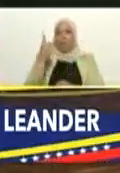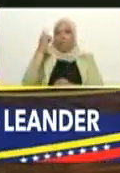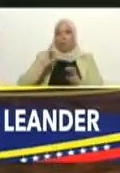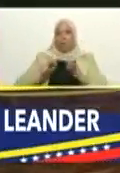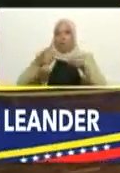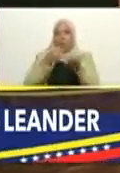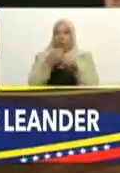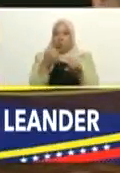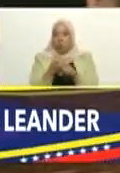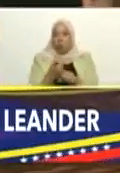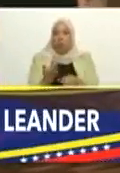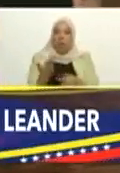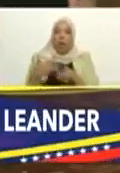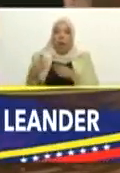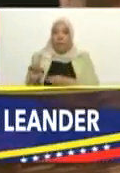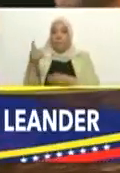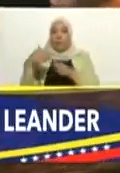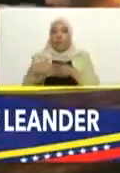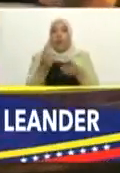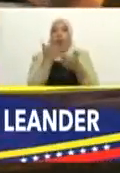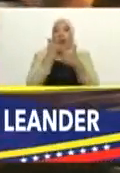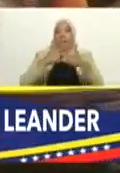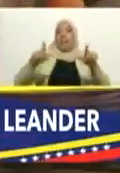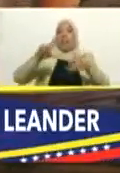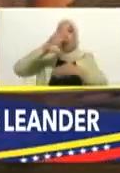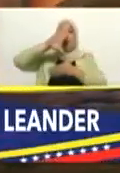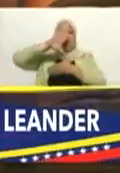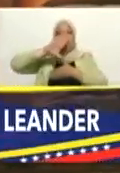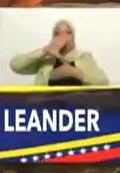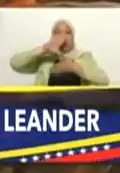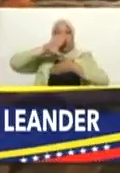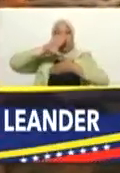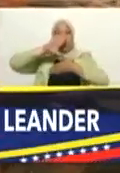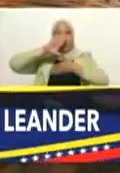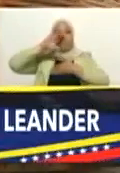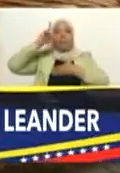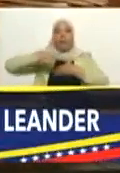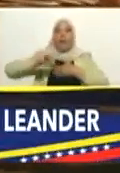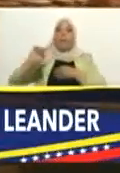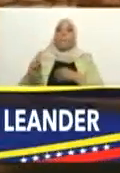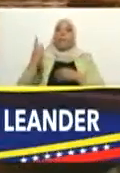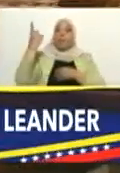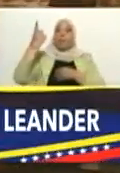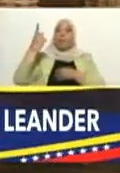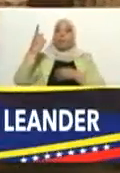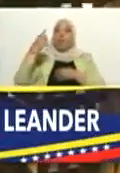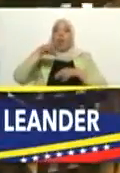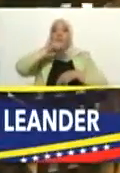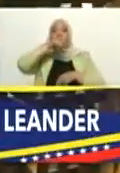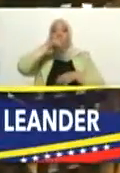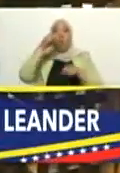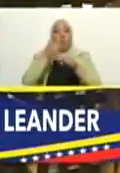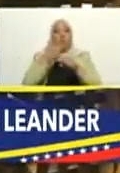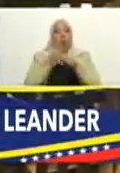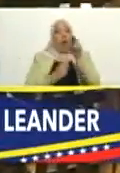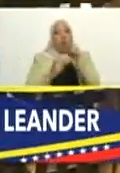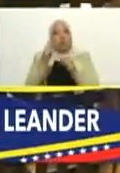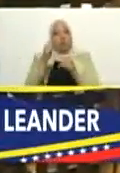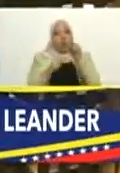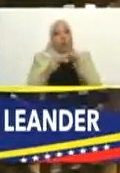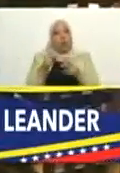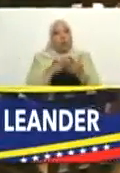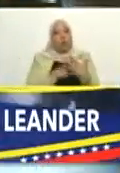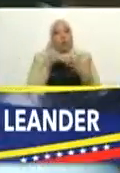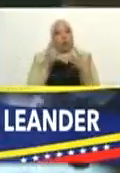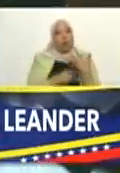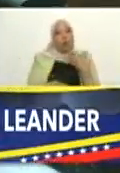operación marítima por la libertad de América, también es, bueno, el primero en las letras, en la construcción del